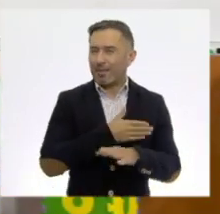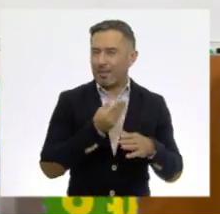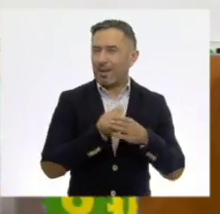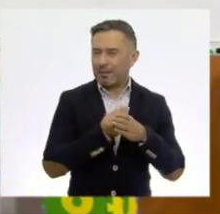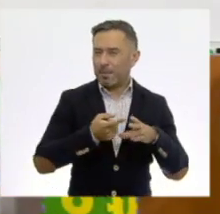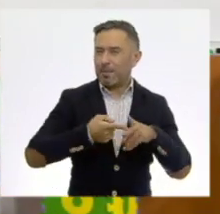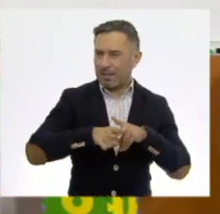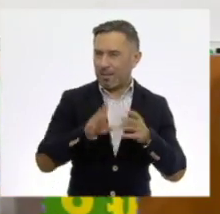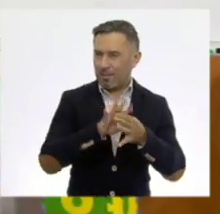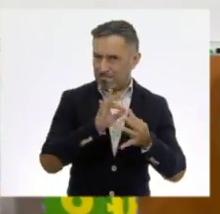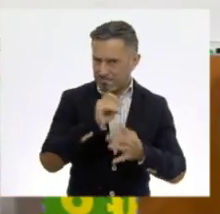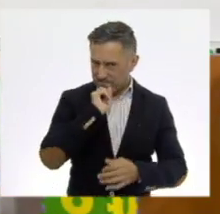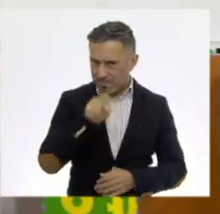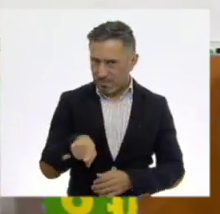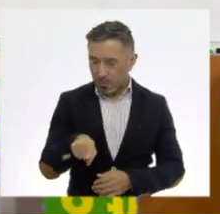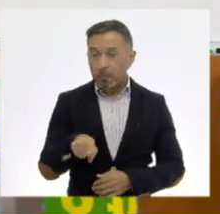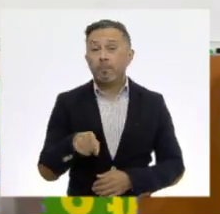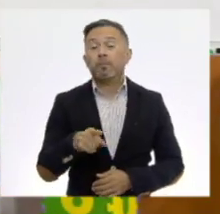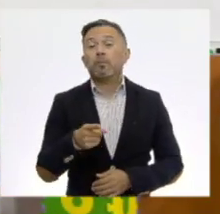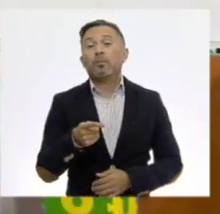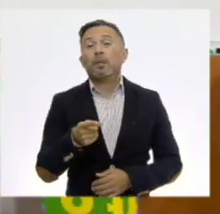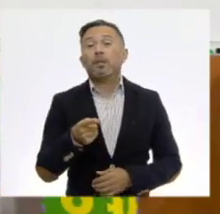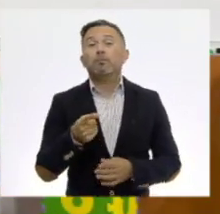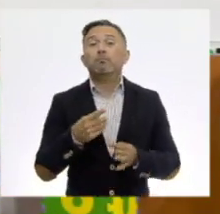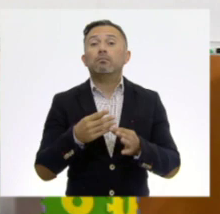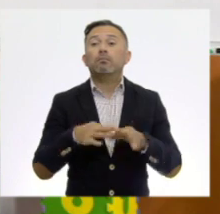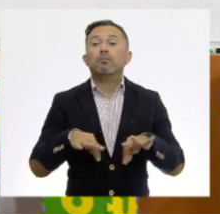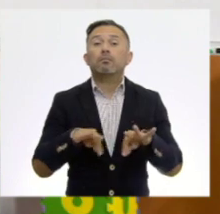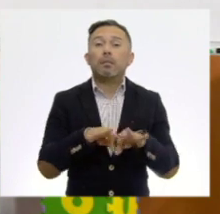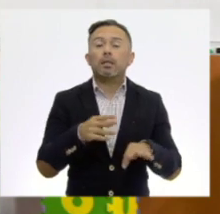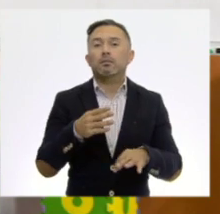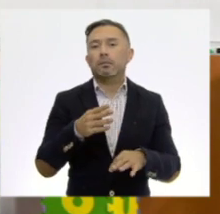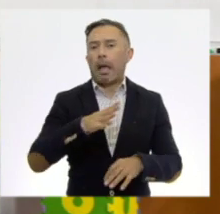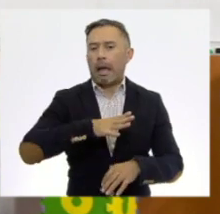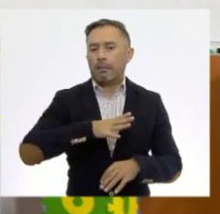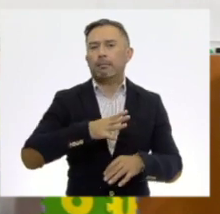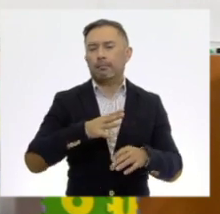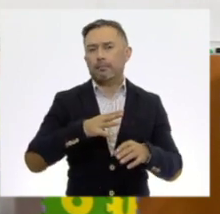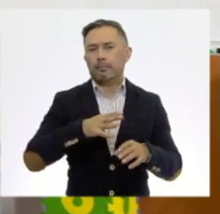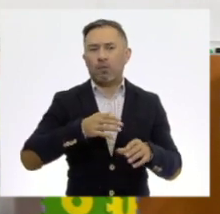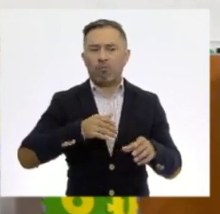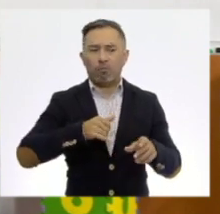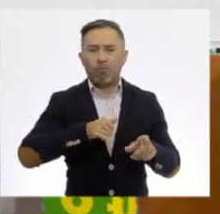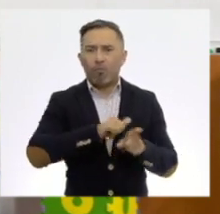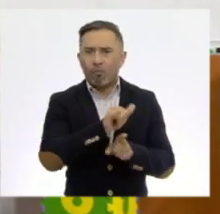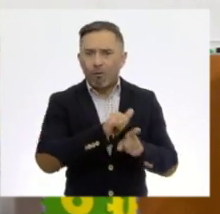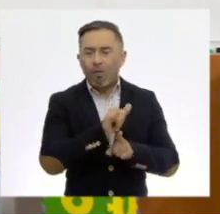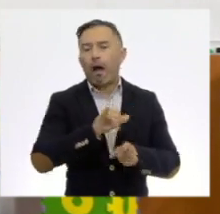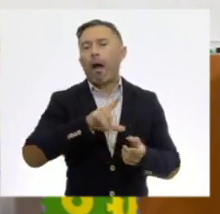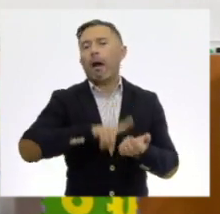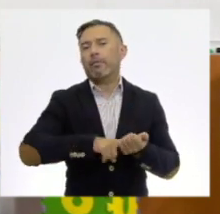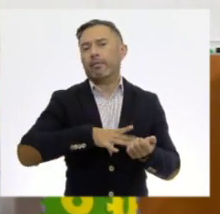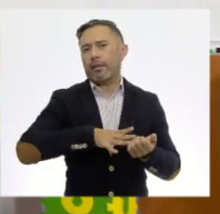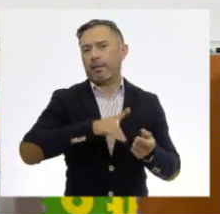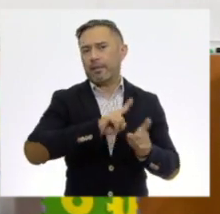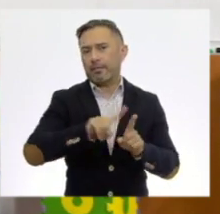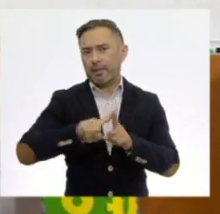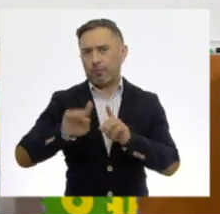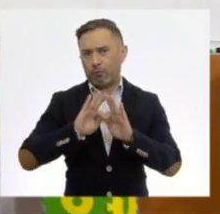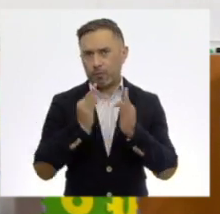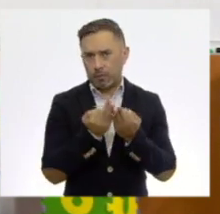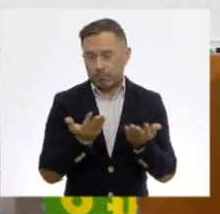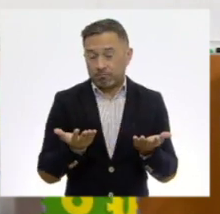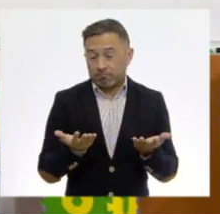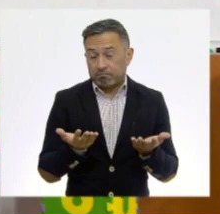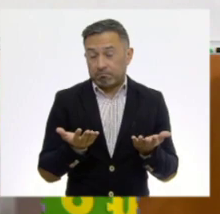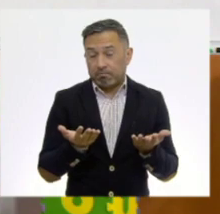pena que podamos hablar de que hay diferentes tipos de agresiones. Es decir, nos vamos a encontrar con diferentes situaciones